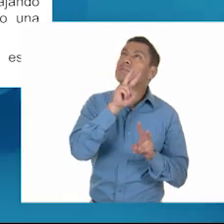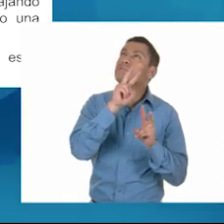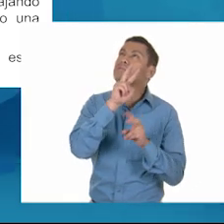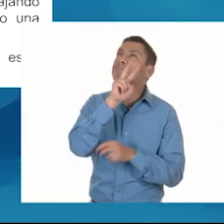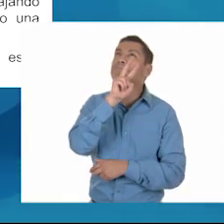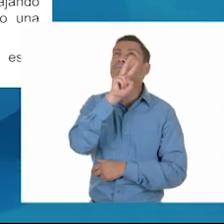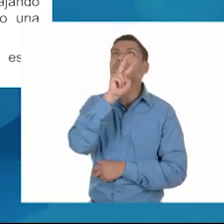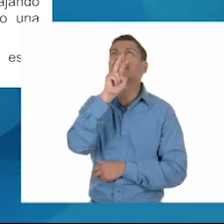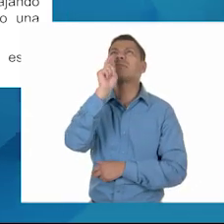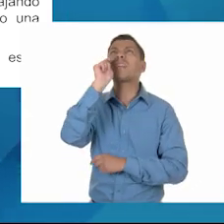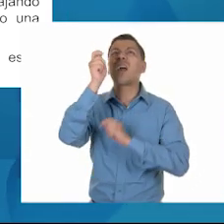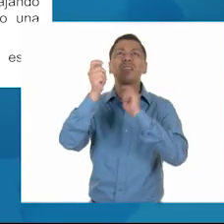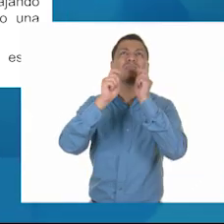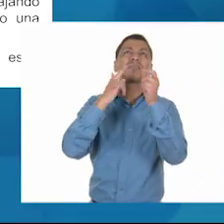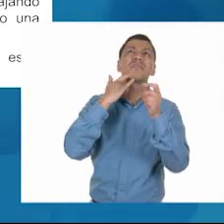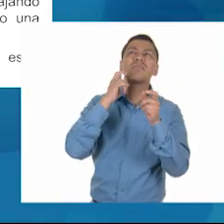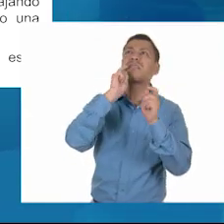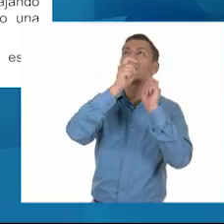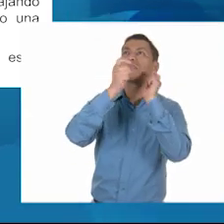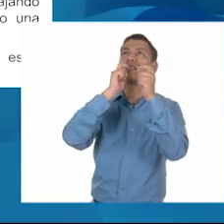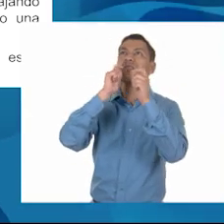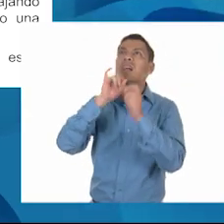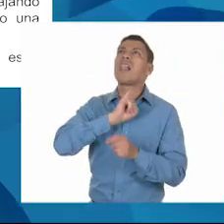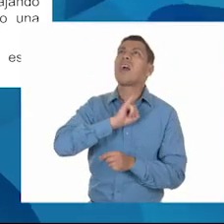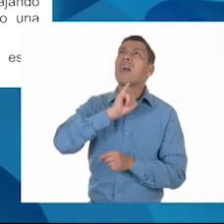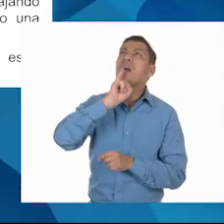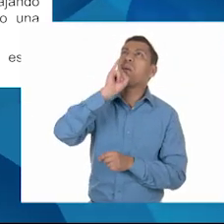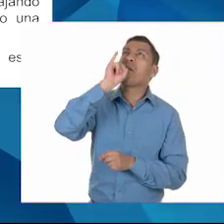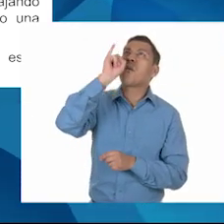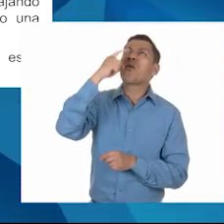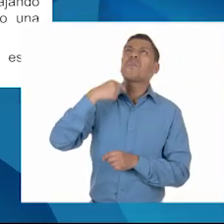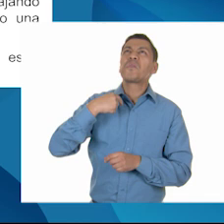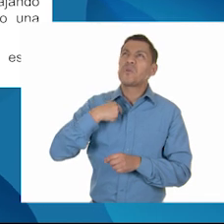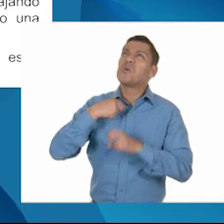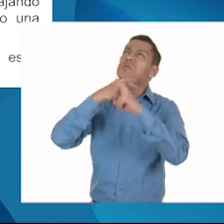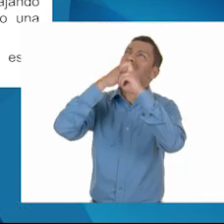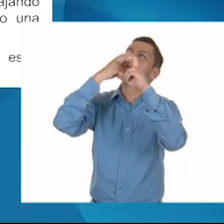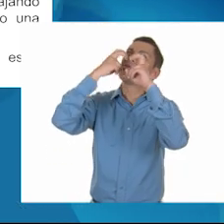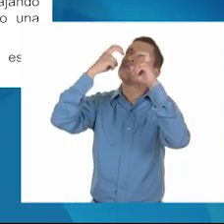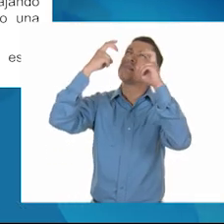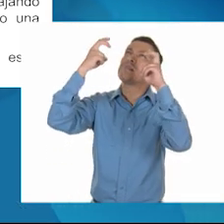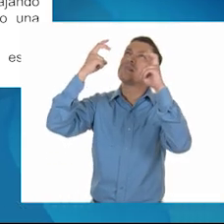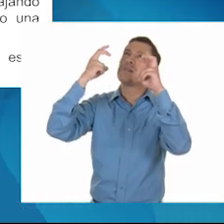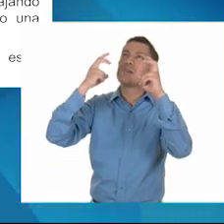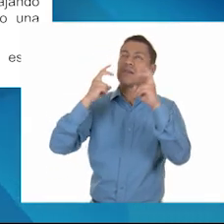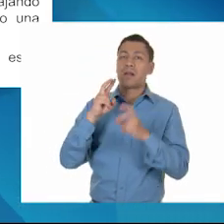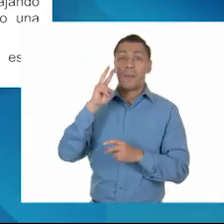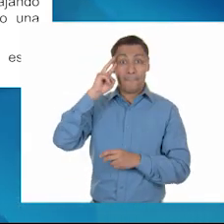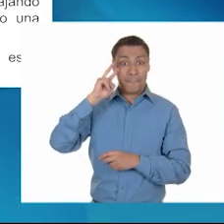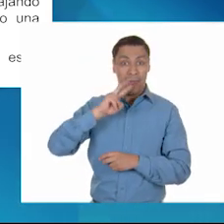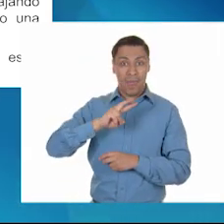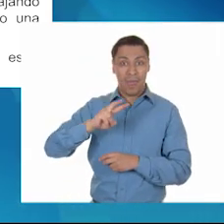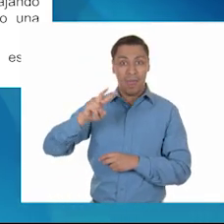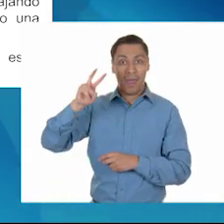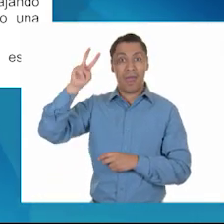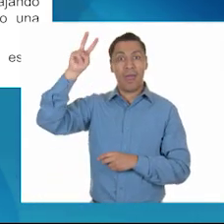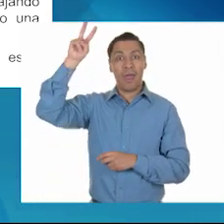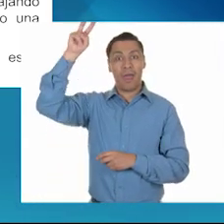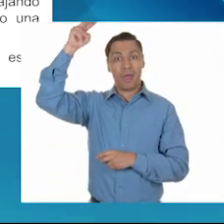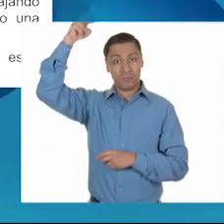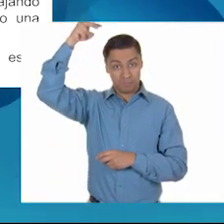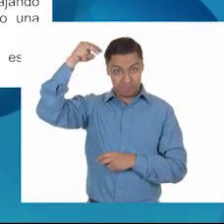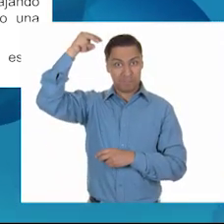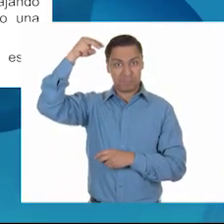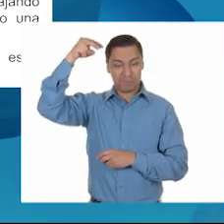¿qué habrá allá a lo lejos? Y que se imaginaba viajando por el espacio exterior, viendo al planeta Tierra desde lejos,